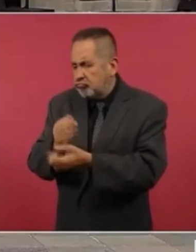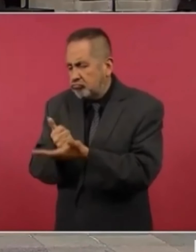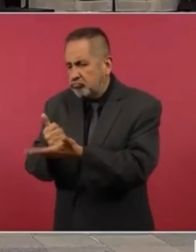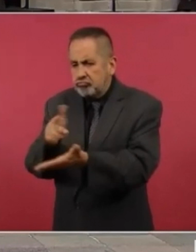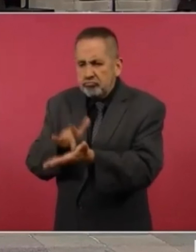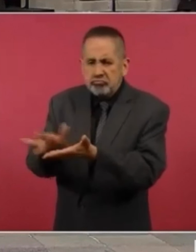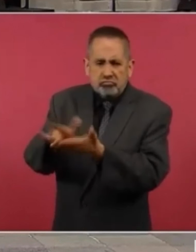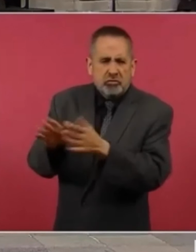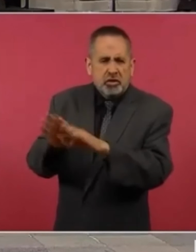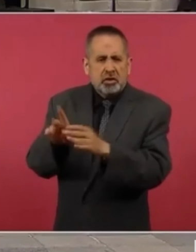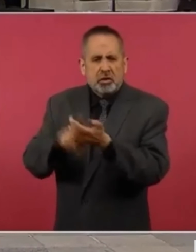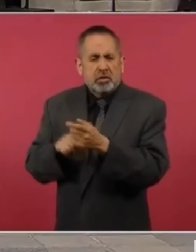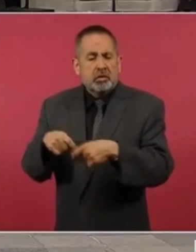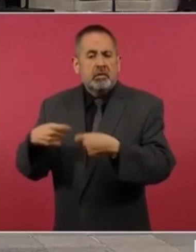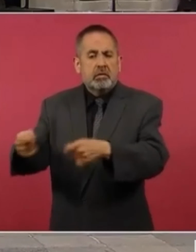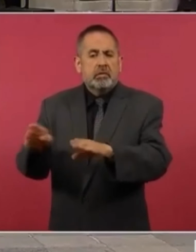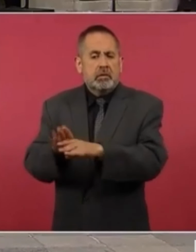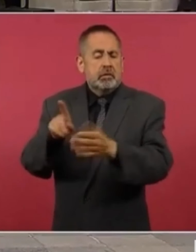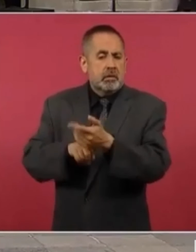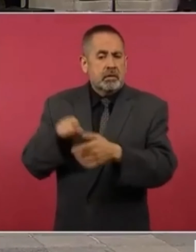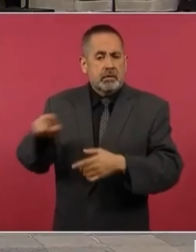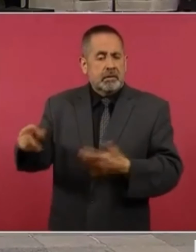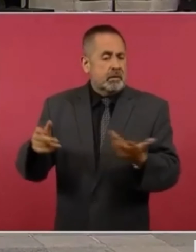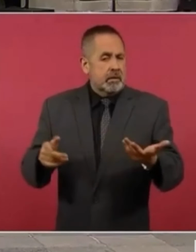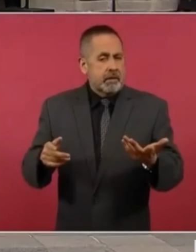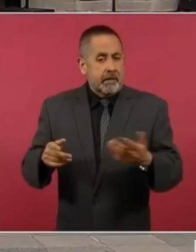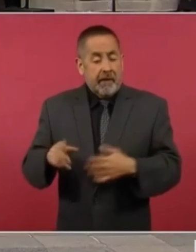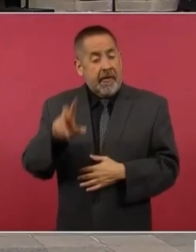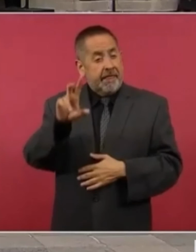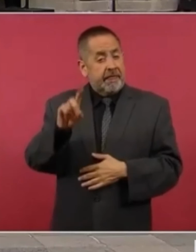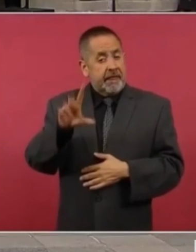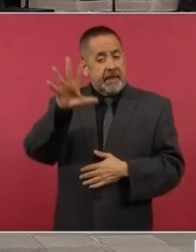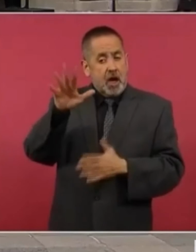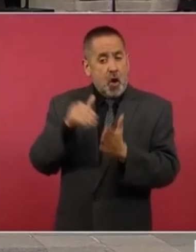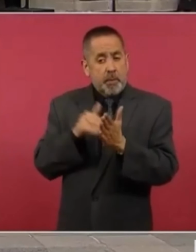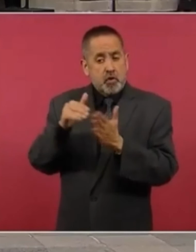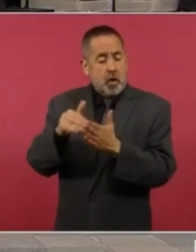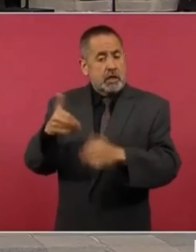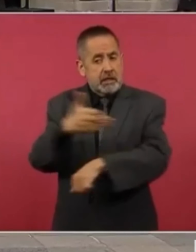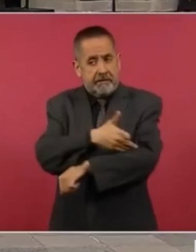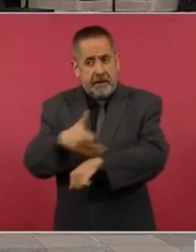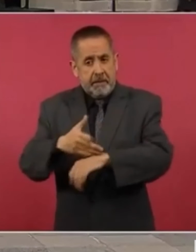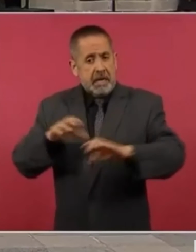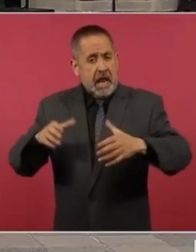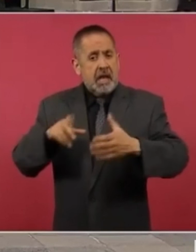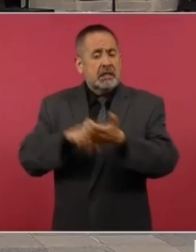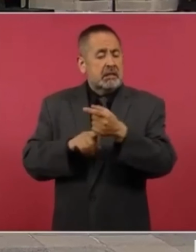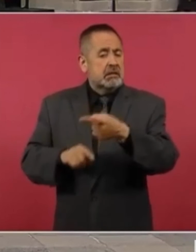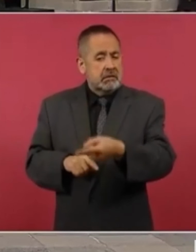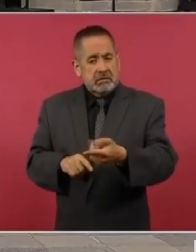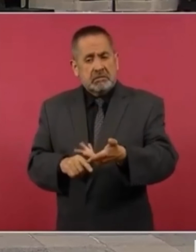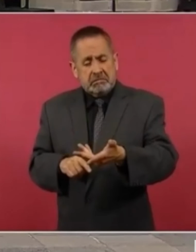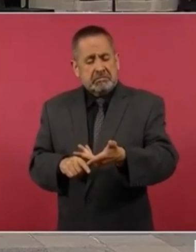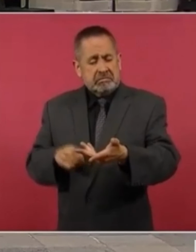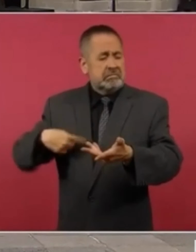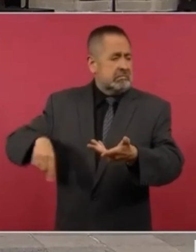porque de 35 millones de familias que